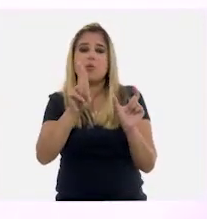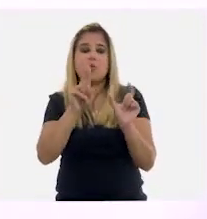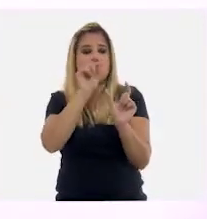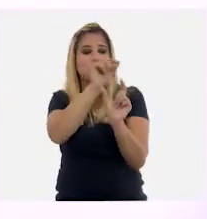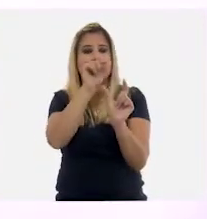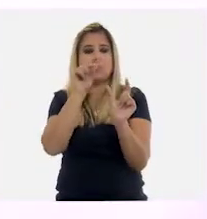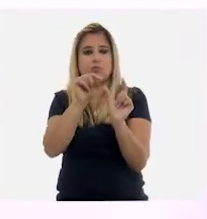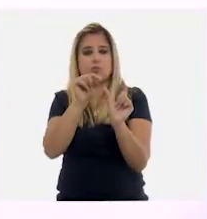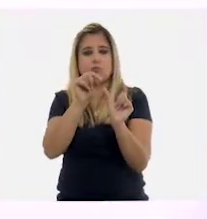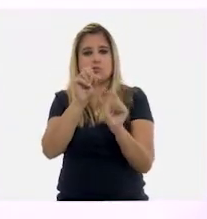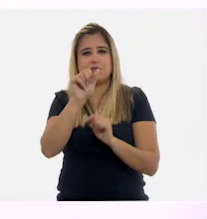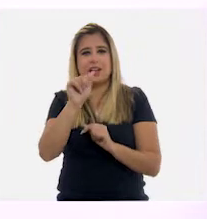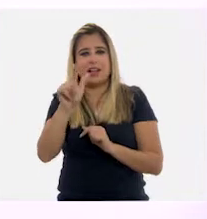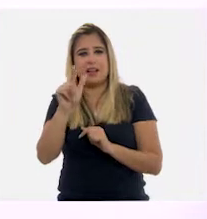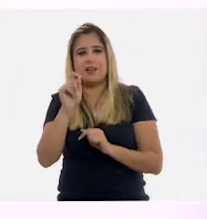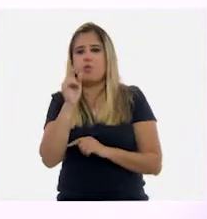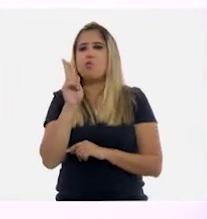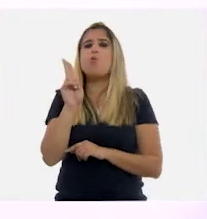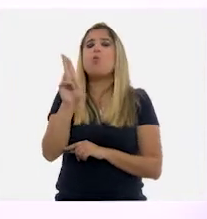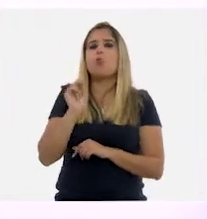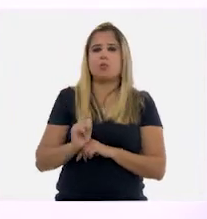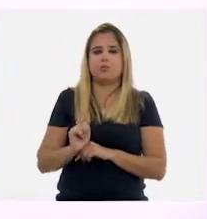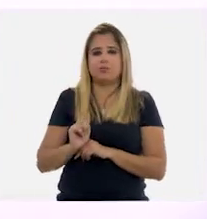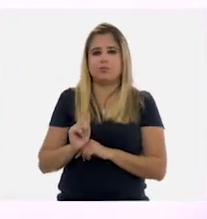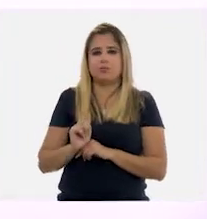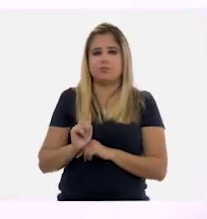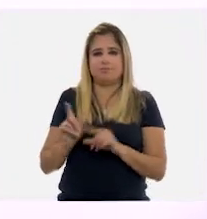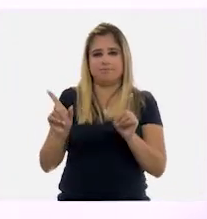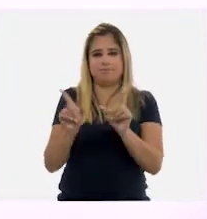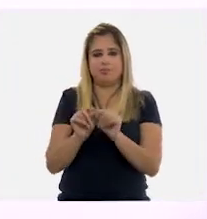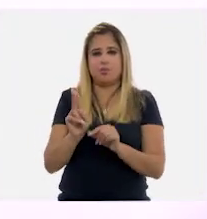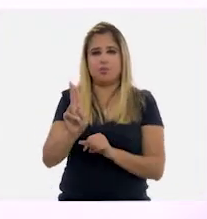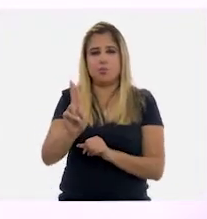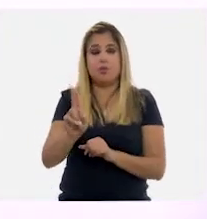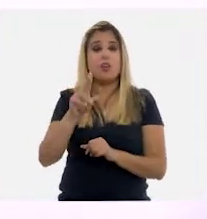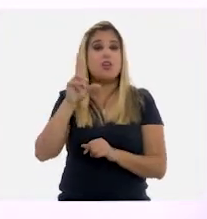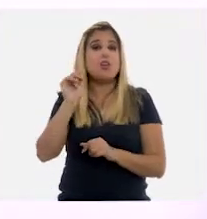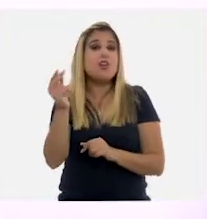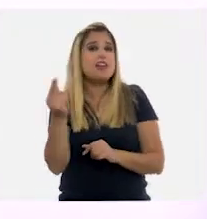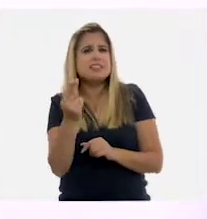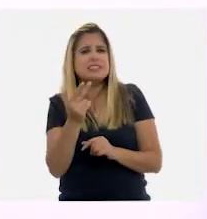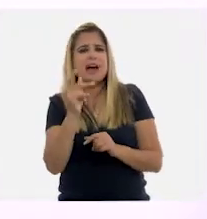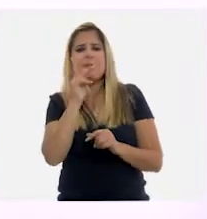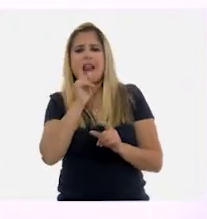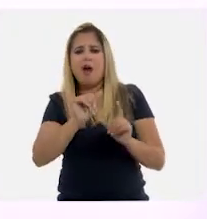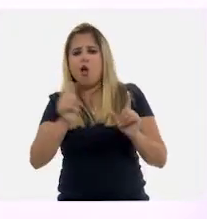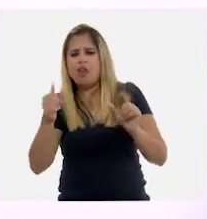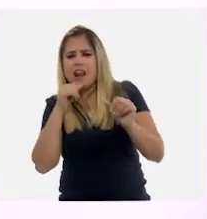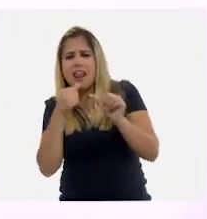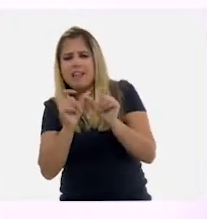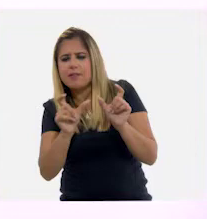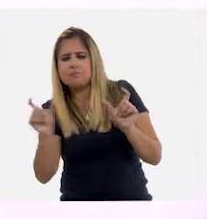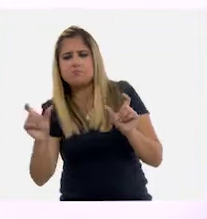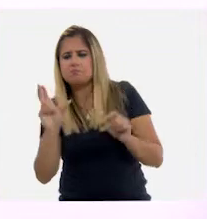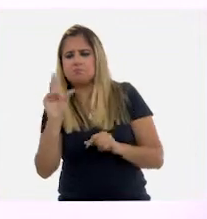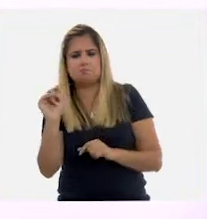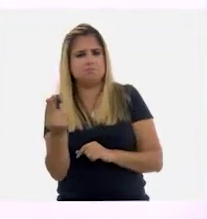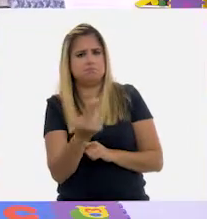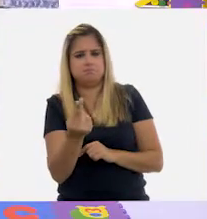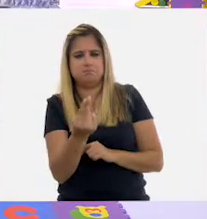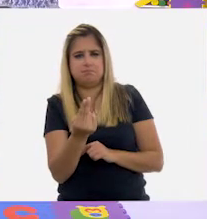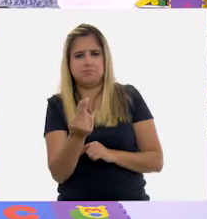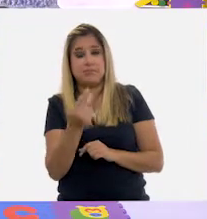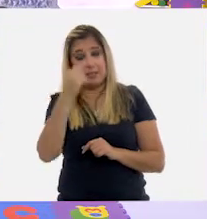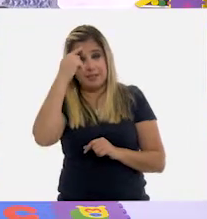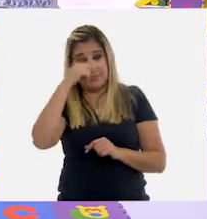Para decir sal en otomí, nomás digo u. No necesito acompañarlo con otra letra. Ah, muy bien. Bueno,